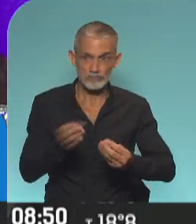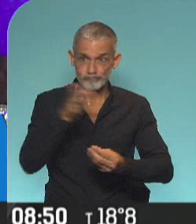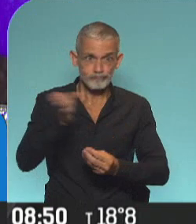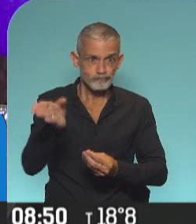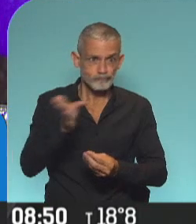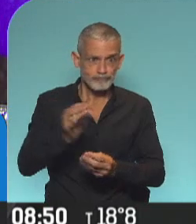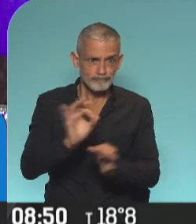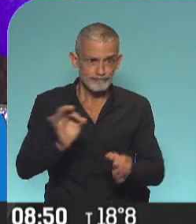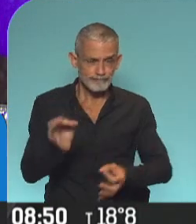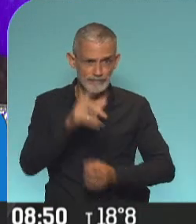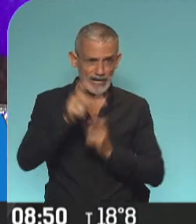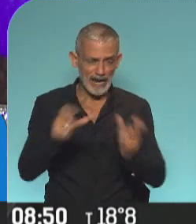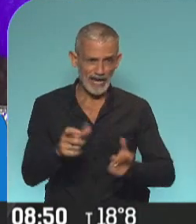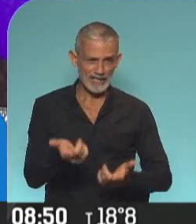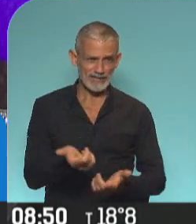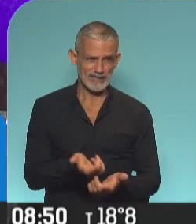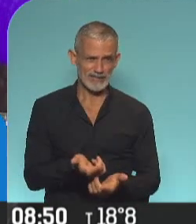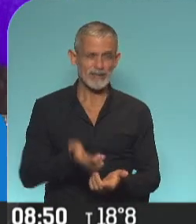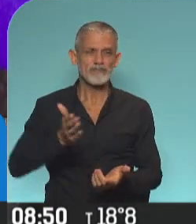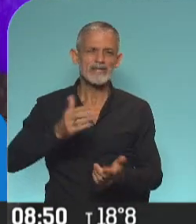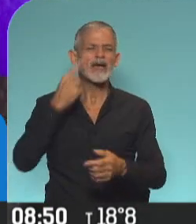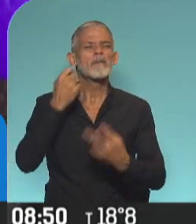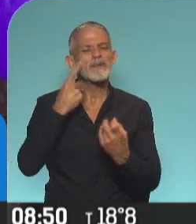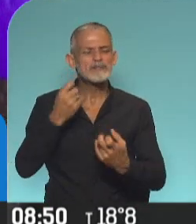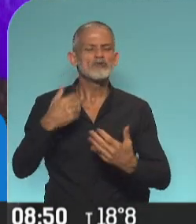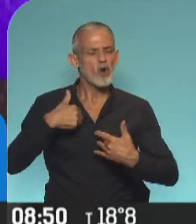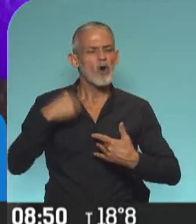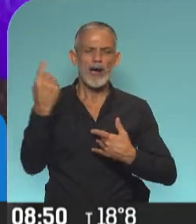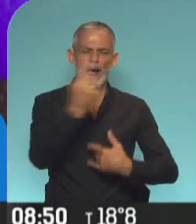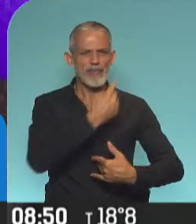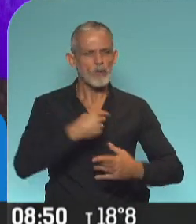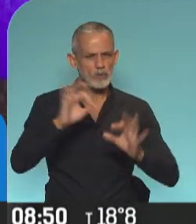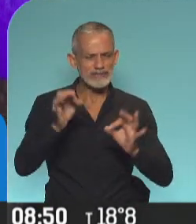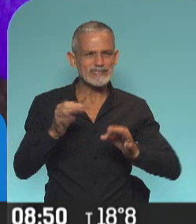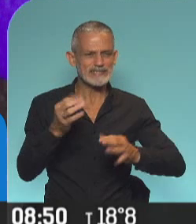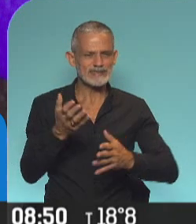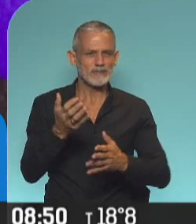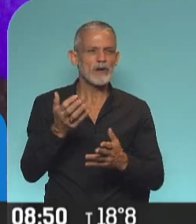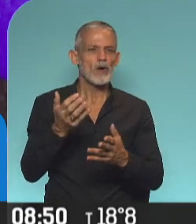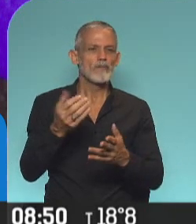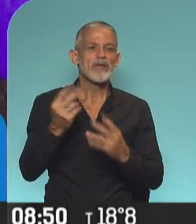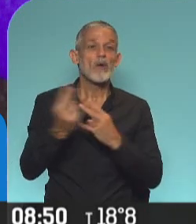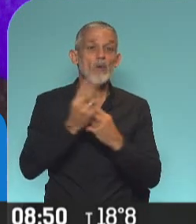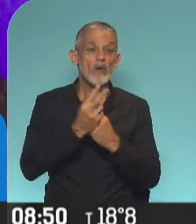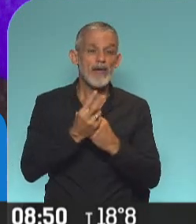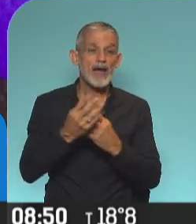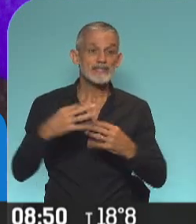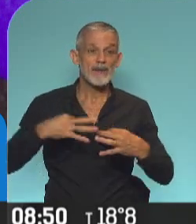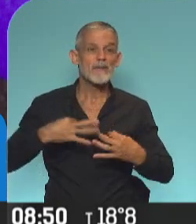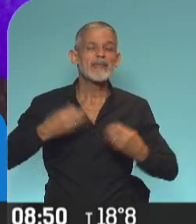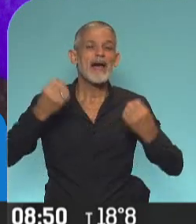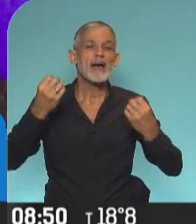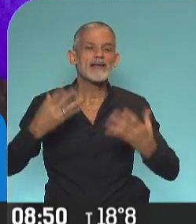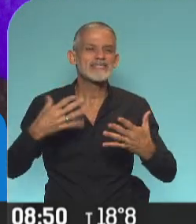por eso me parece que más allá de la prevención que uno hace con todas las herramientas que hay el cuidarse y hacer vida saludable es